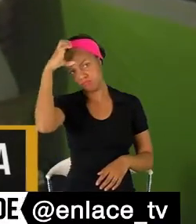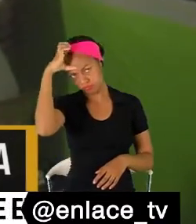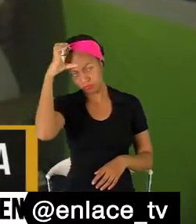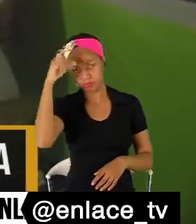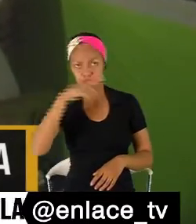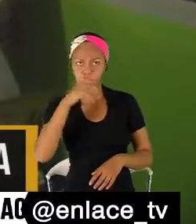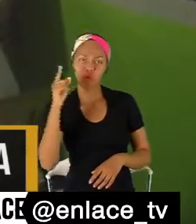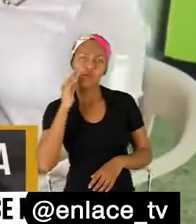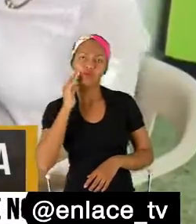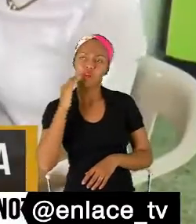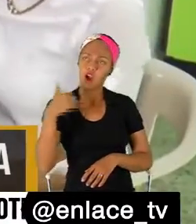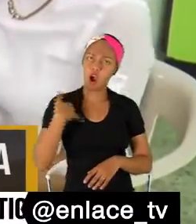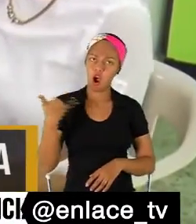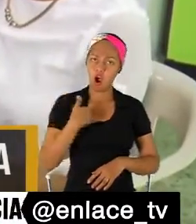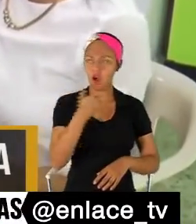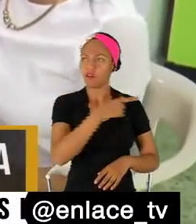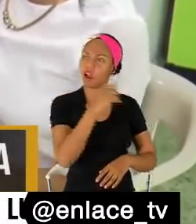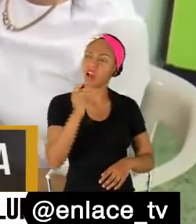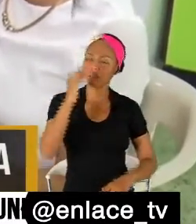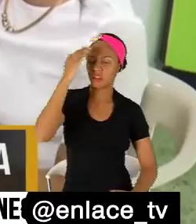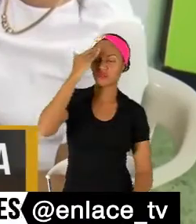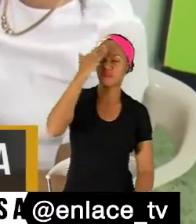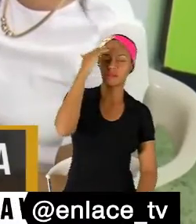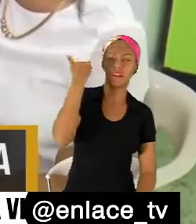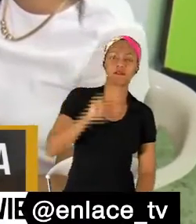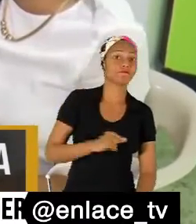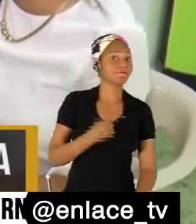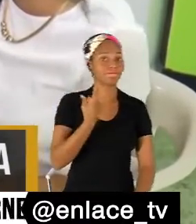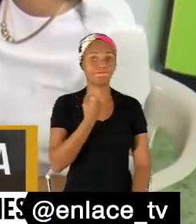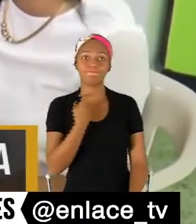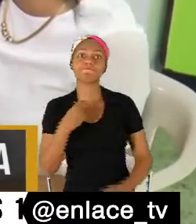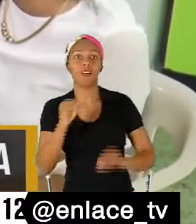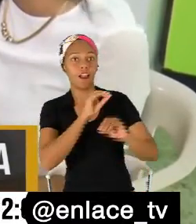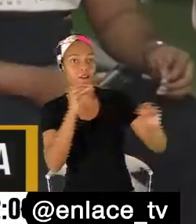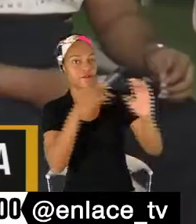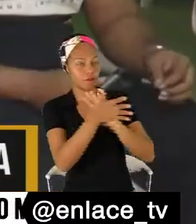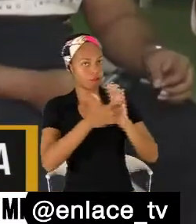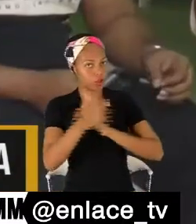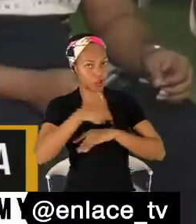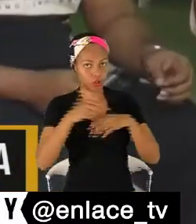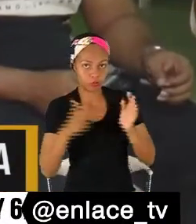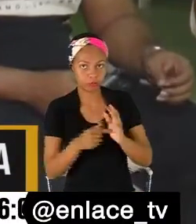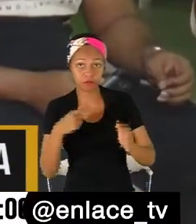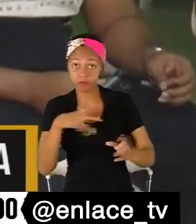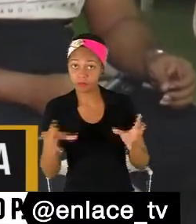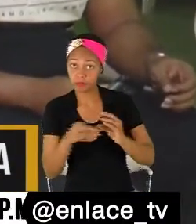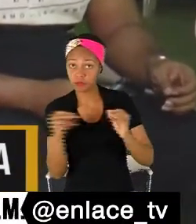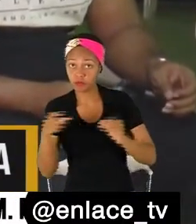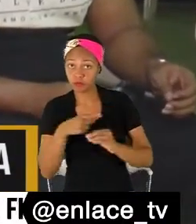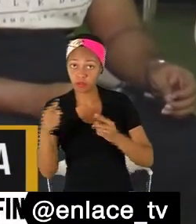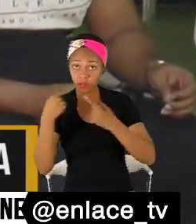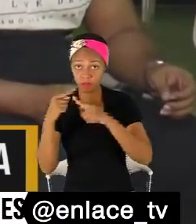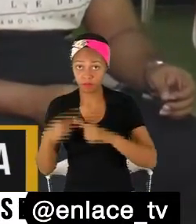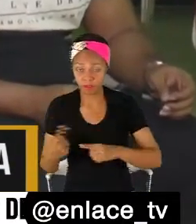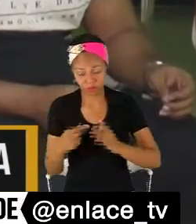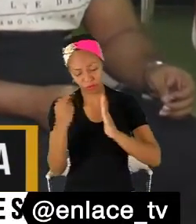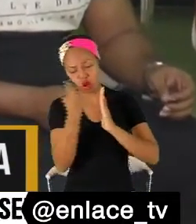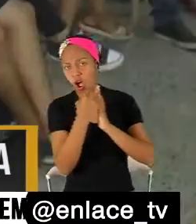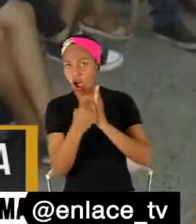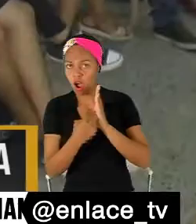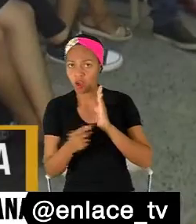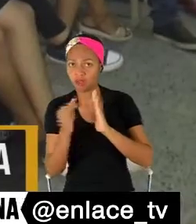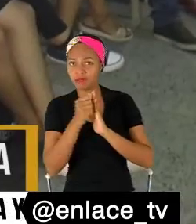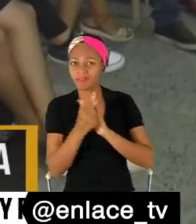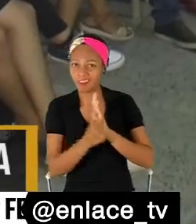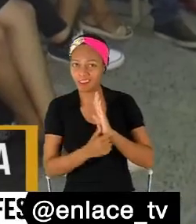a los jóvenes para ellos. En la reunión informativa se dieron a conocer además las políticas públicas de juventud que muchos desconocen y otros temas